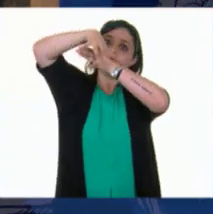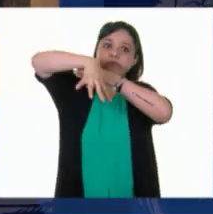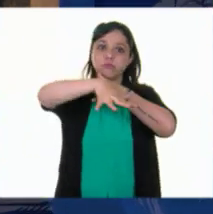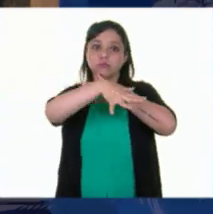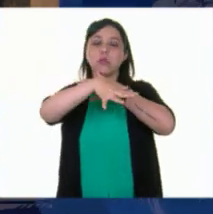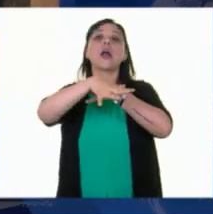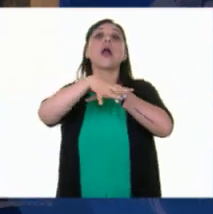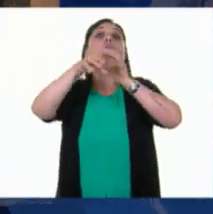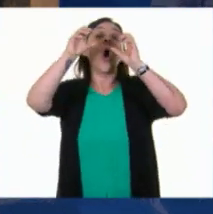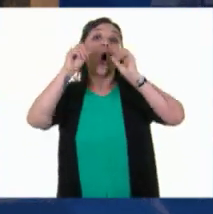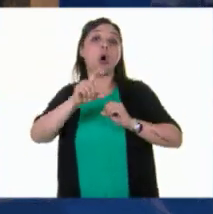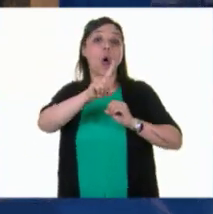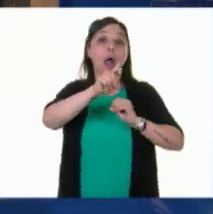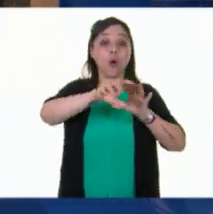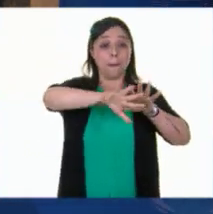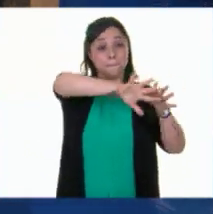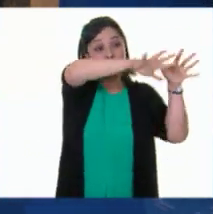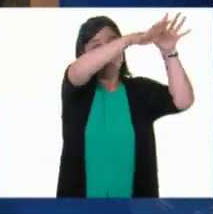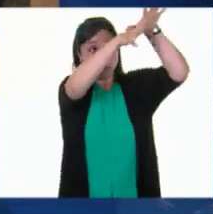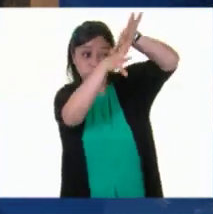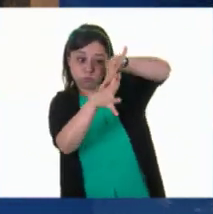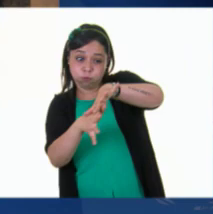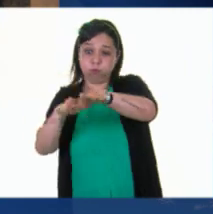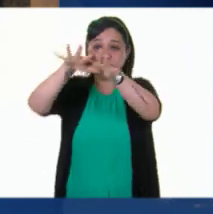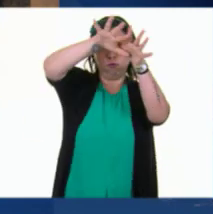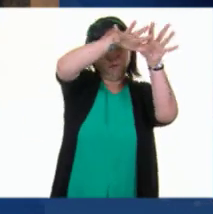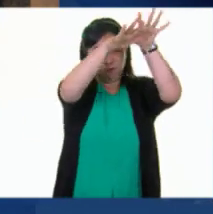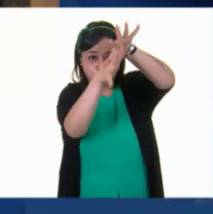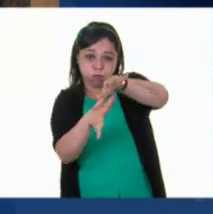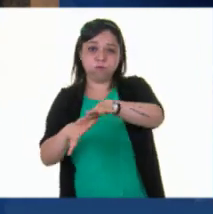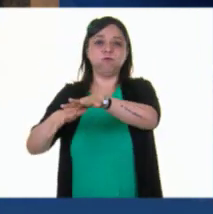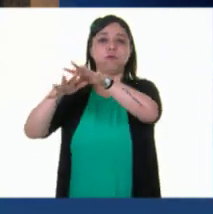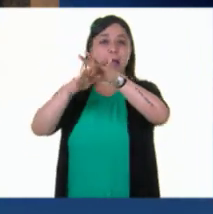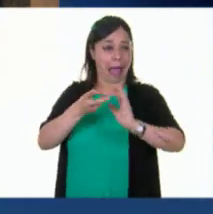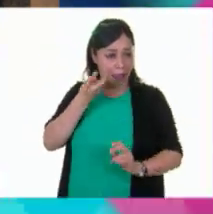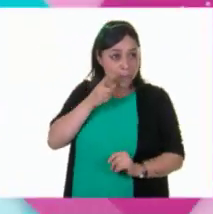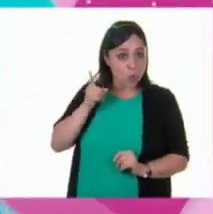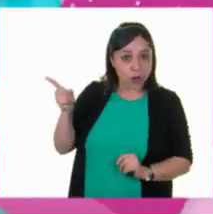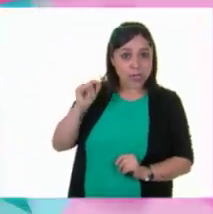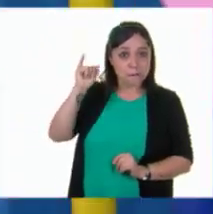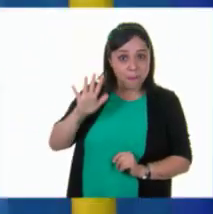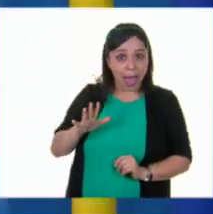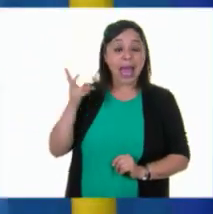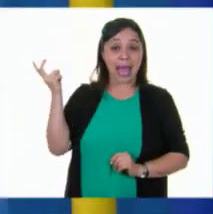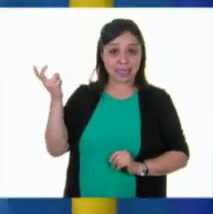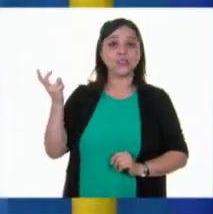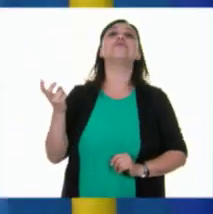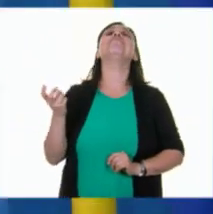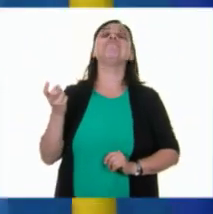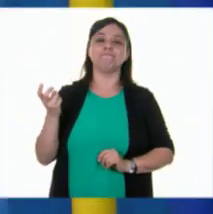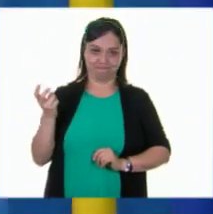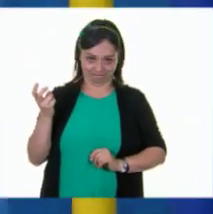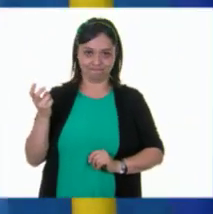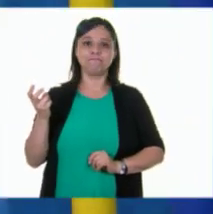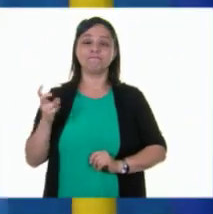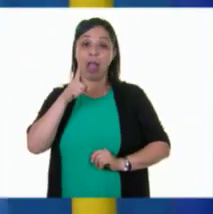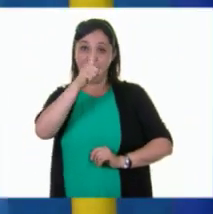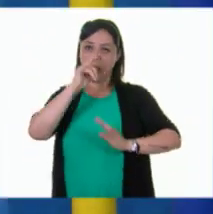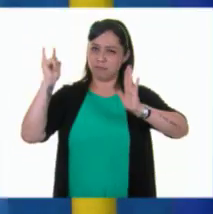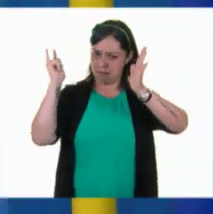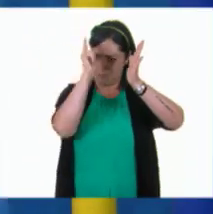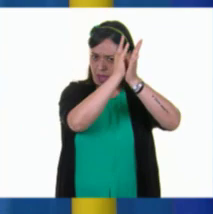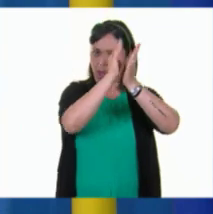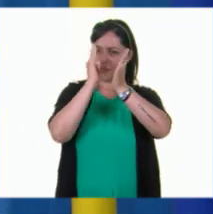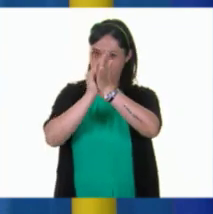son... Justamente son las imágenes que tengo aquí. Efectivamente. ¿Qué te parece si vamos pegando las imágenes